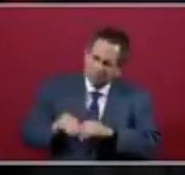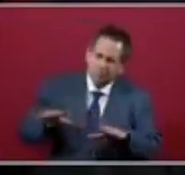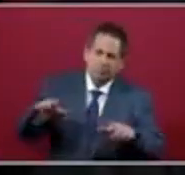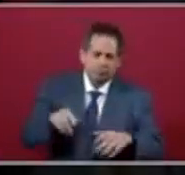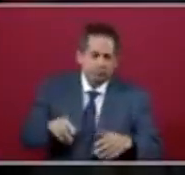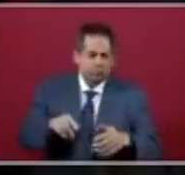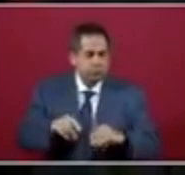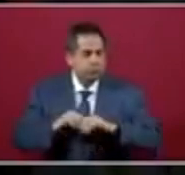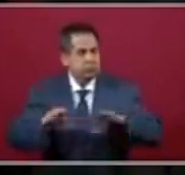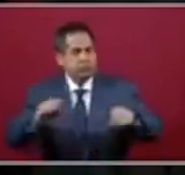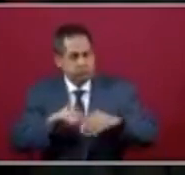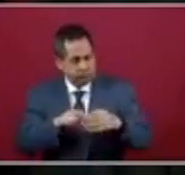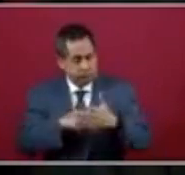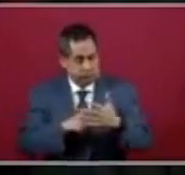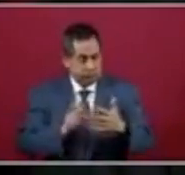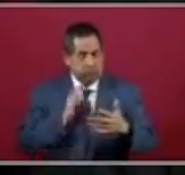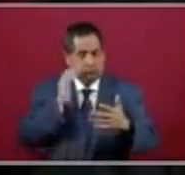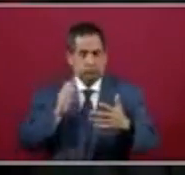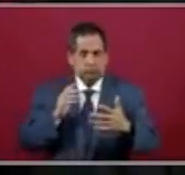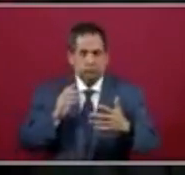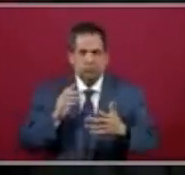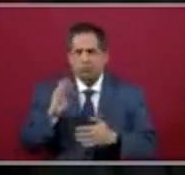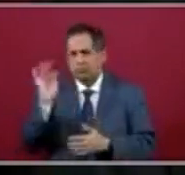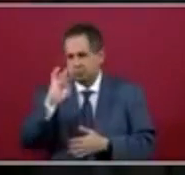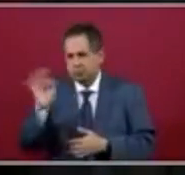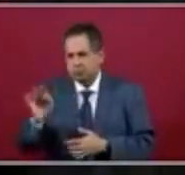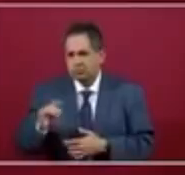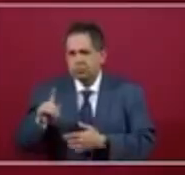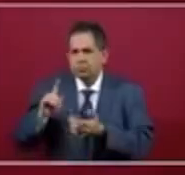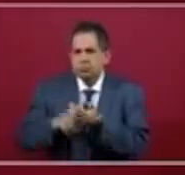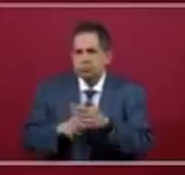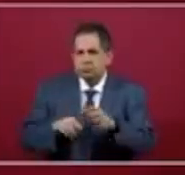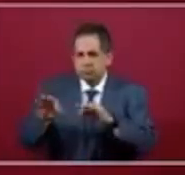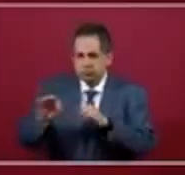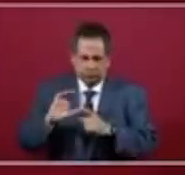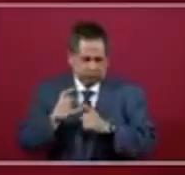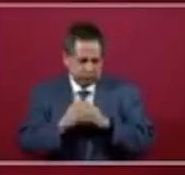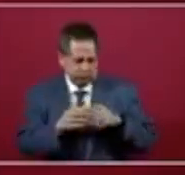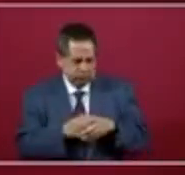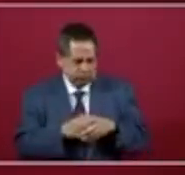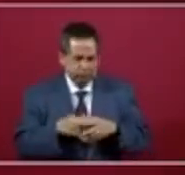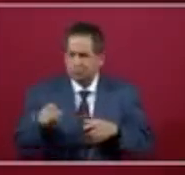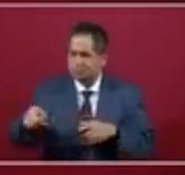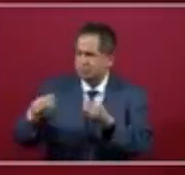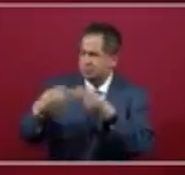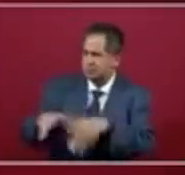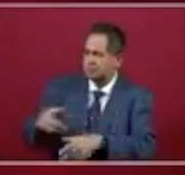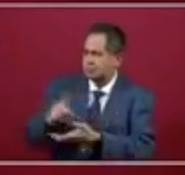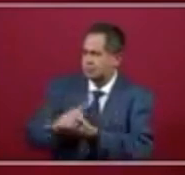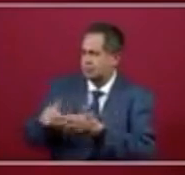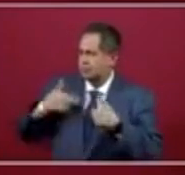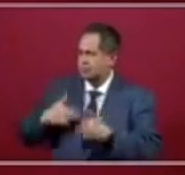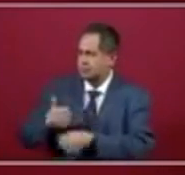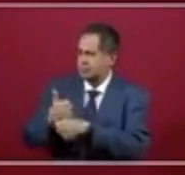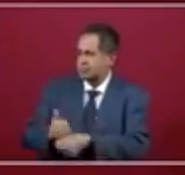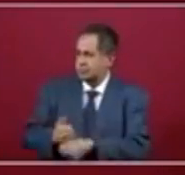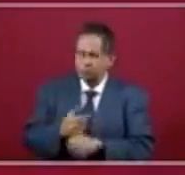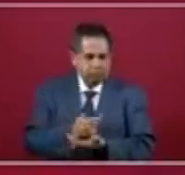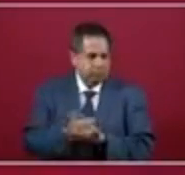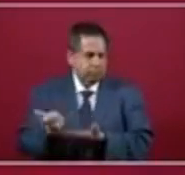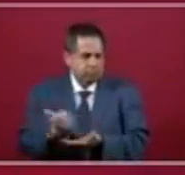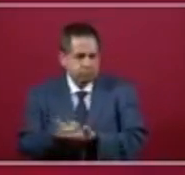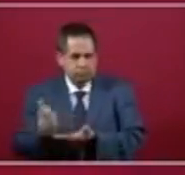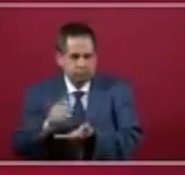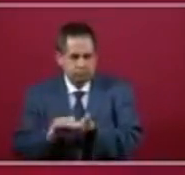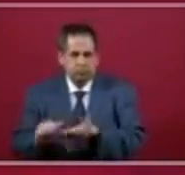podría encauzar una comisión para que se indemnicen a las víctimas de derechos humanos? Gracias. Bueno, va a